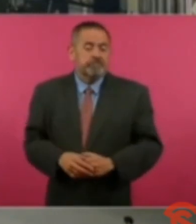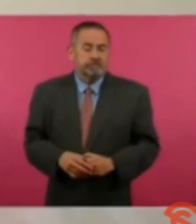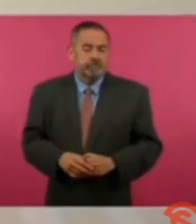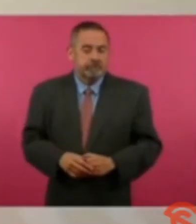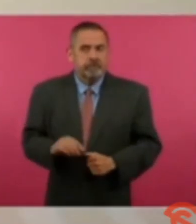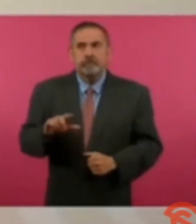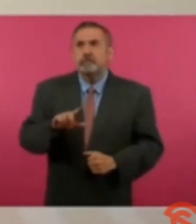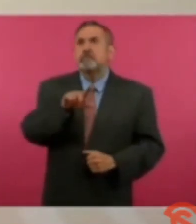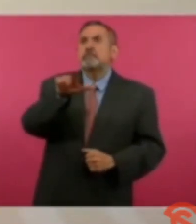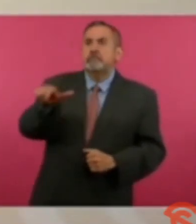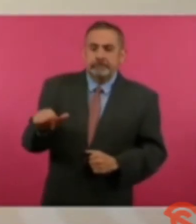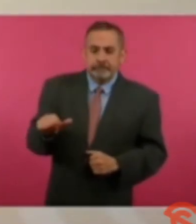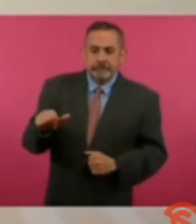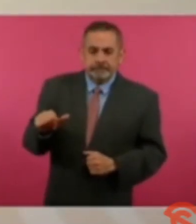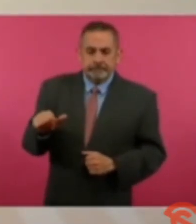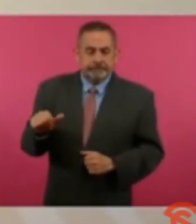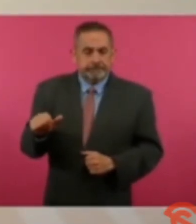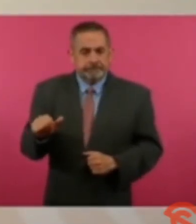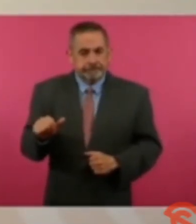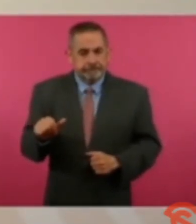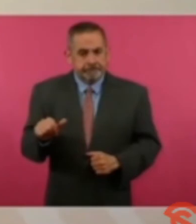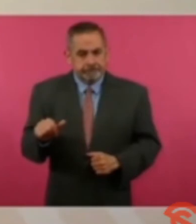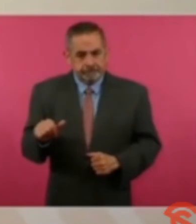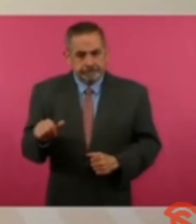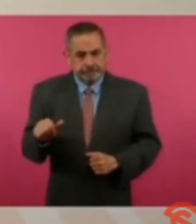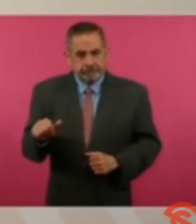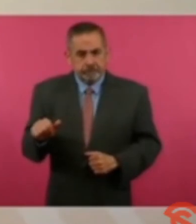Y luego